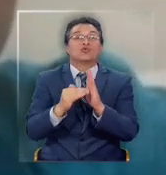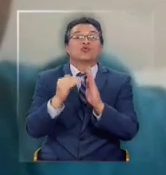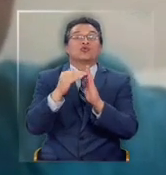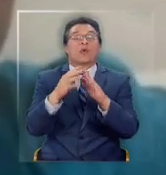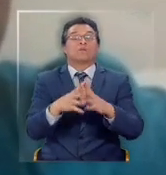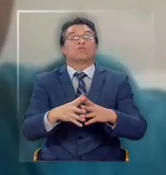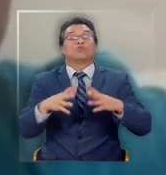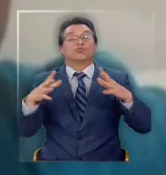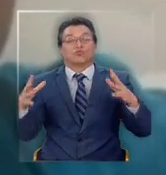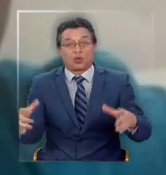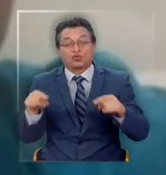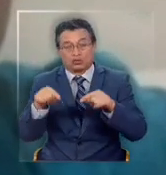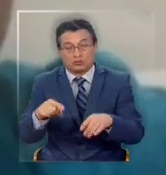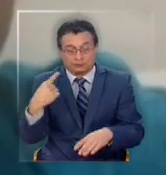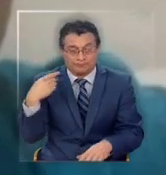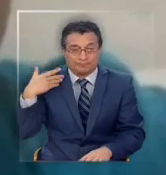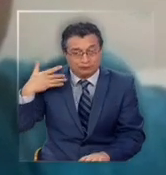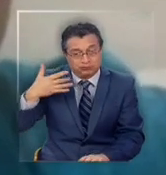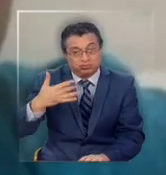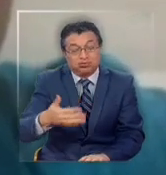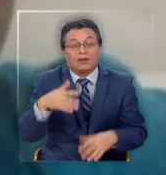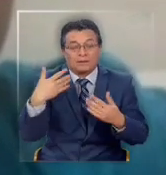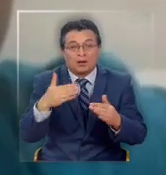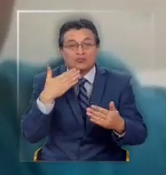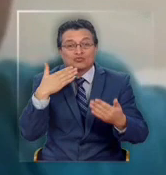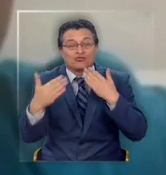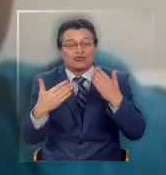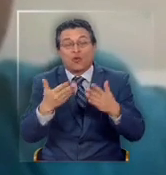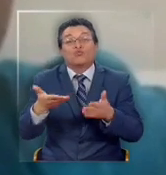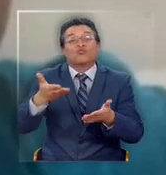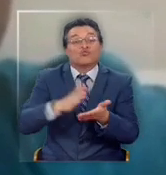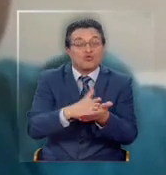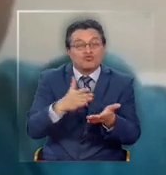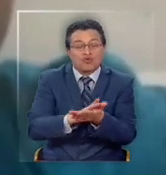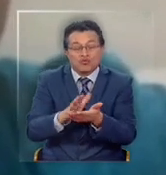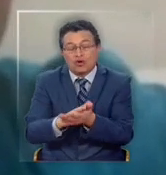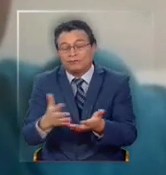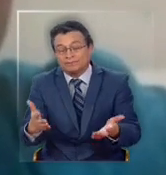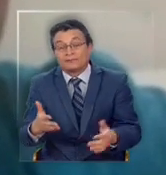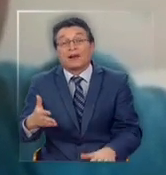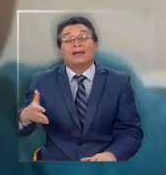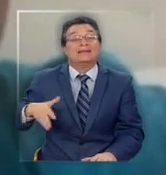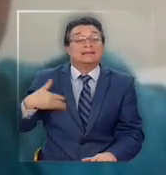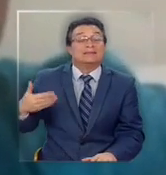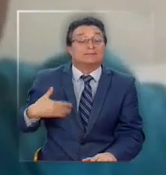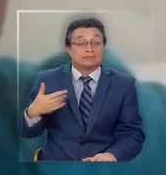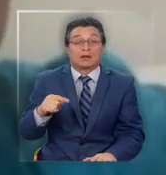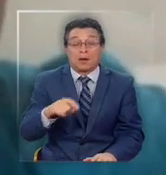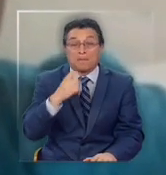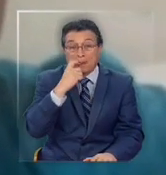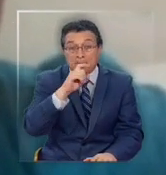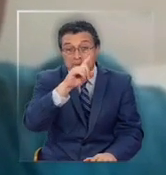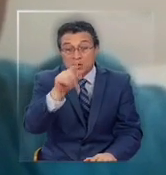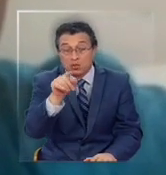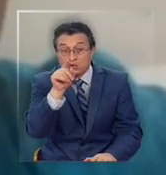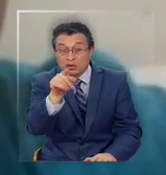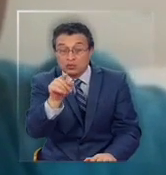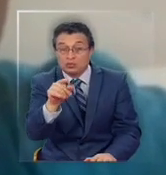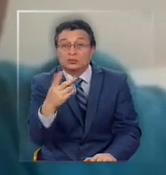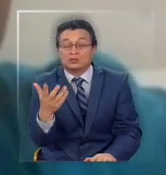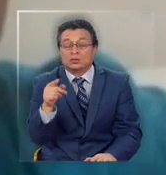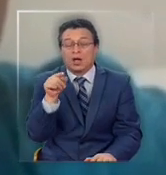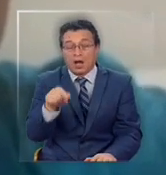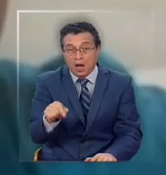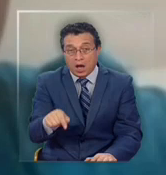muy importante los casos durante las últimas 24 horas, tanto de contagiados como de muertos. Lamentablemente, y le pregunto a usted, ¿estamos llegando al punto en el